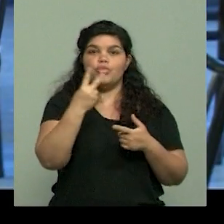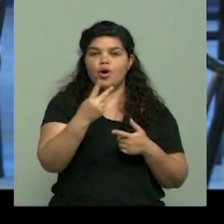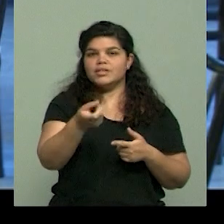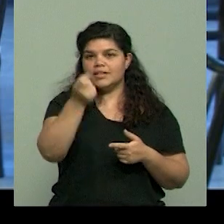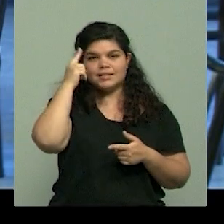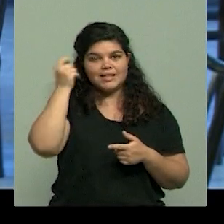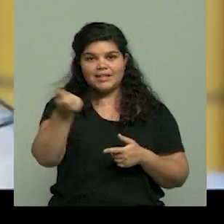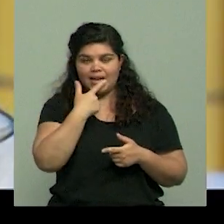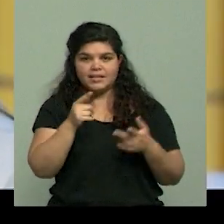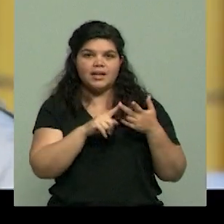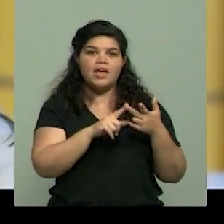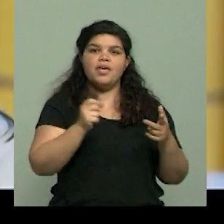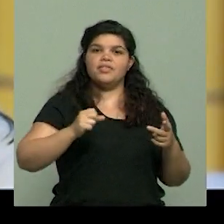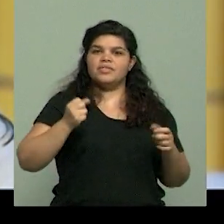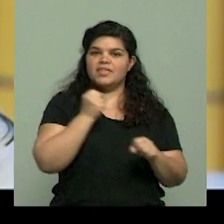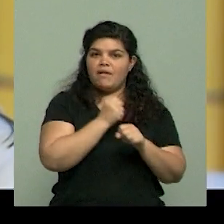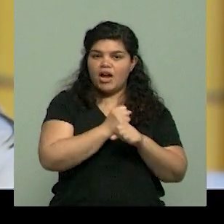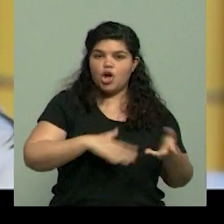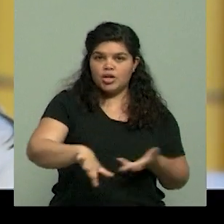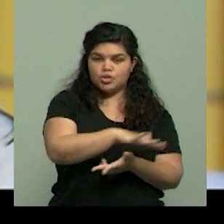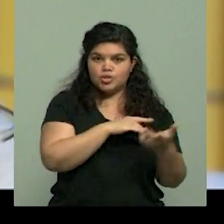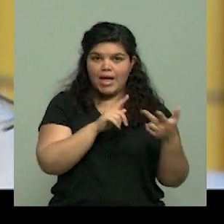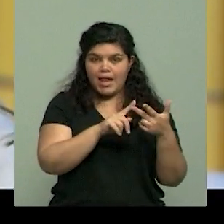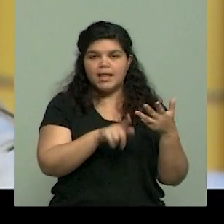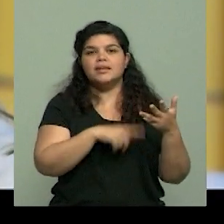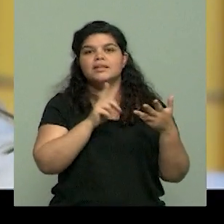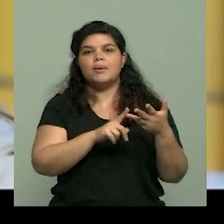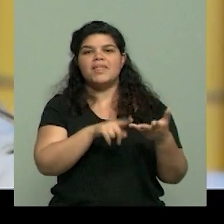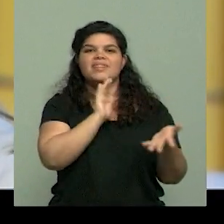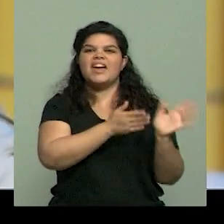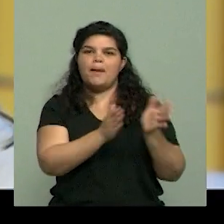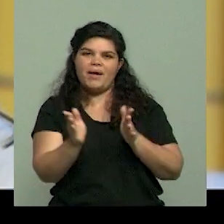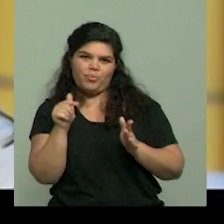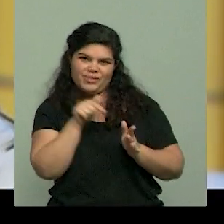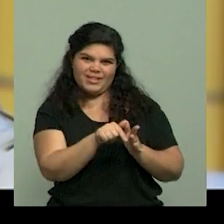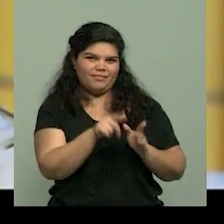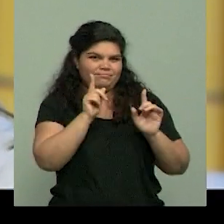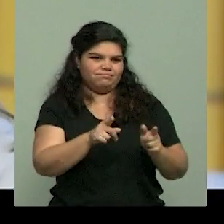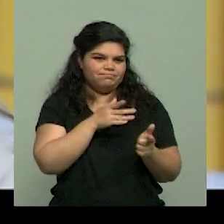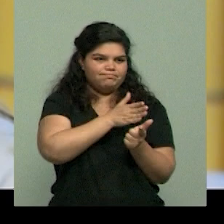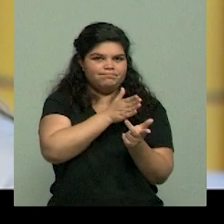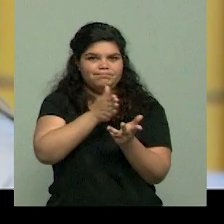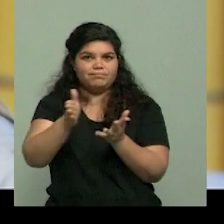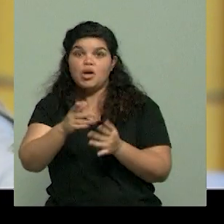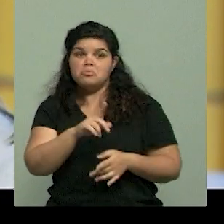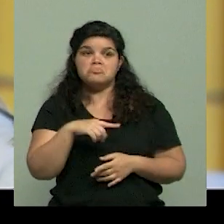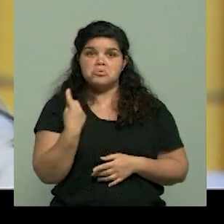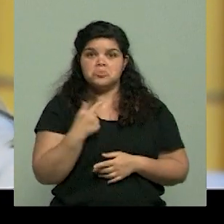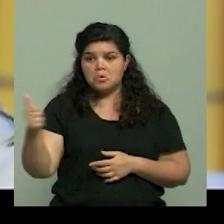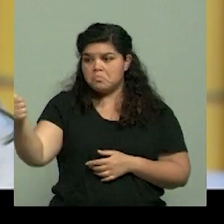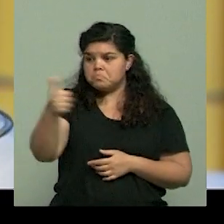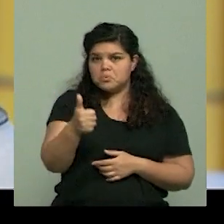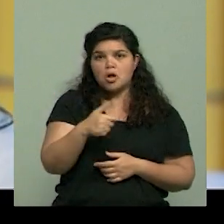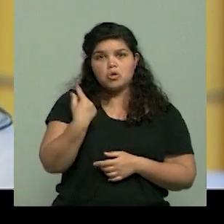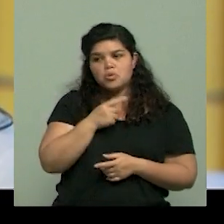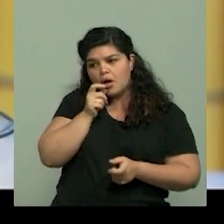y una arteterapeuta. Es muy grande el equipo, tenemos mucha demanda y bueno, tratamos de ir dando respuesta, no